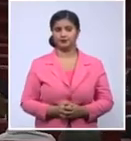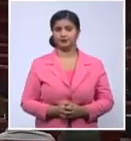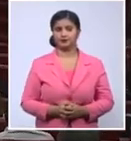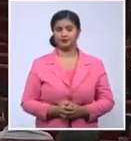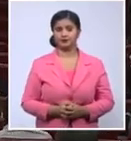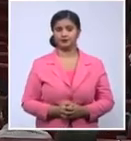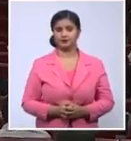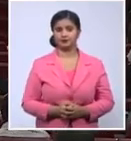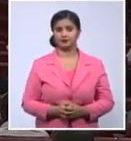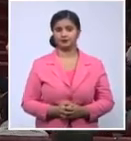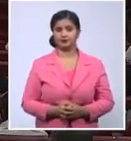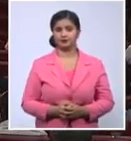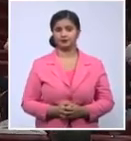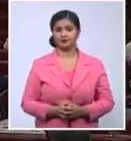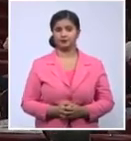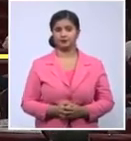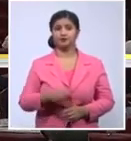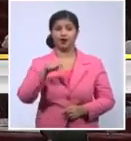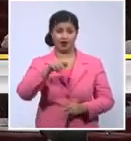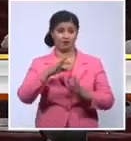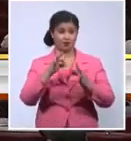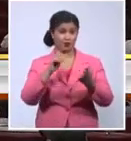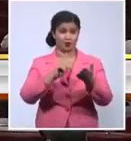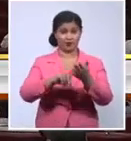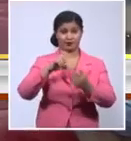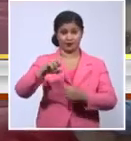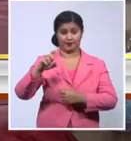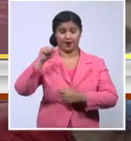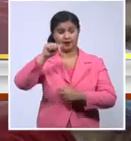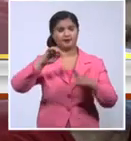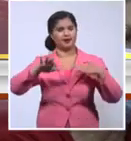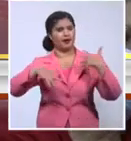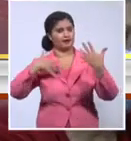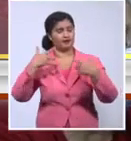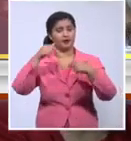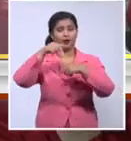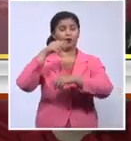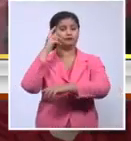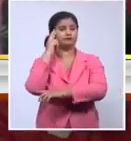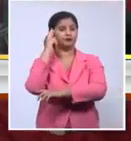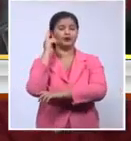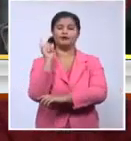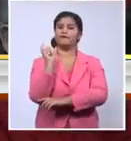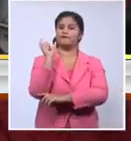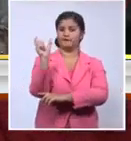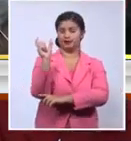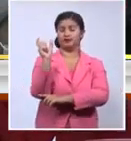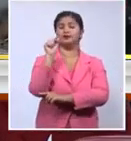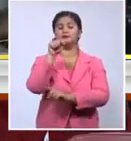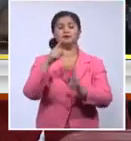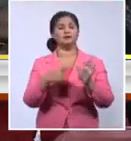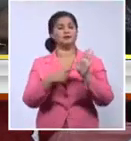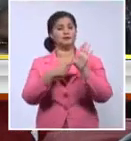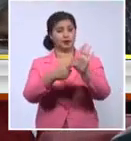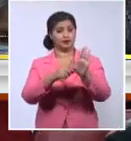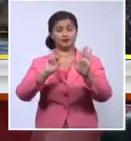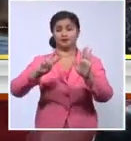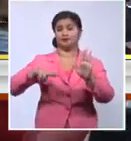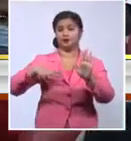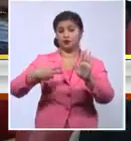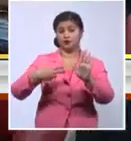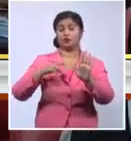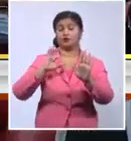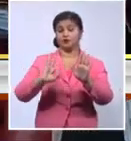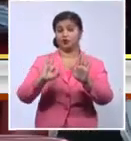El Buró Político del Comité Central del Partido tuvo en cuenta la fecha para, desde este escenario, hacer pública la convocatoria al octavo Congreso del